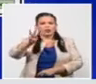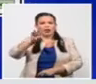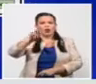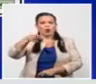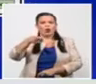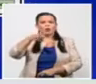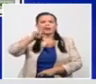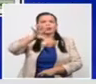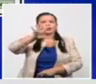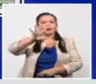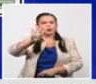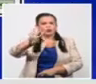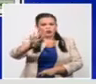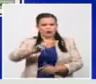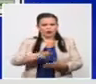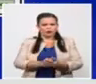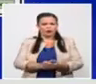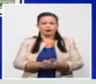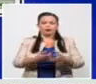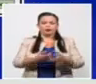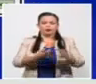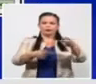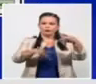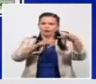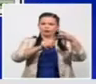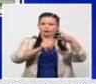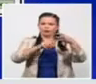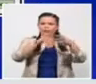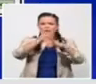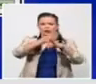233,54. Santiago,